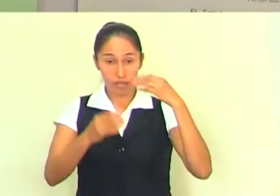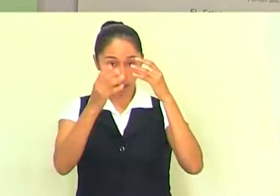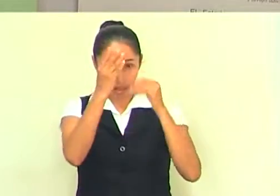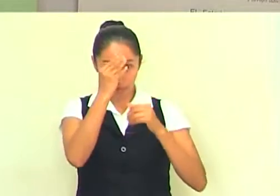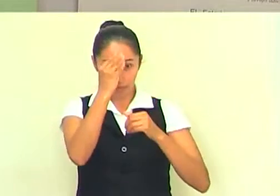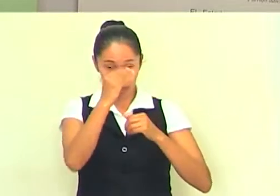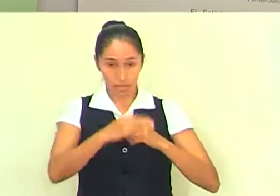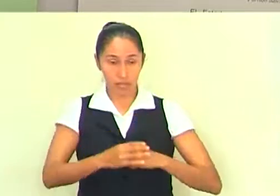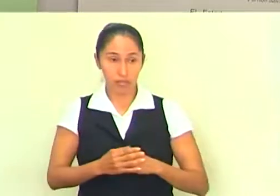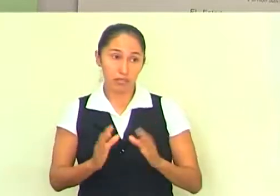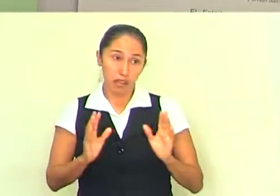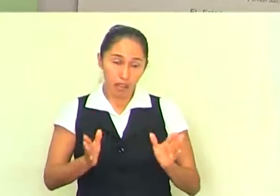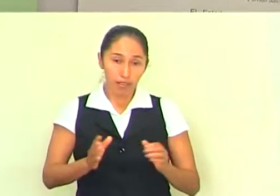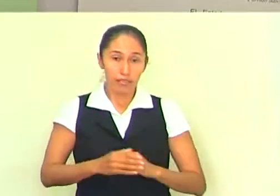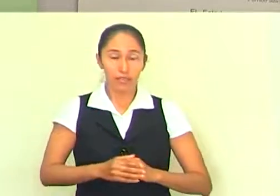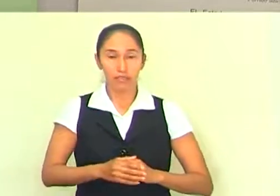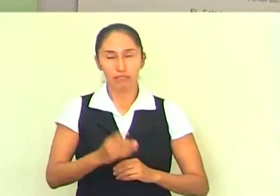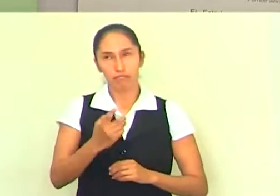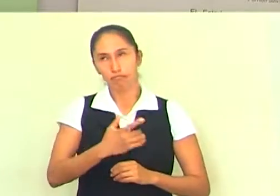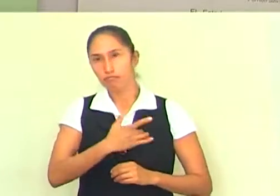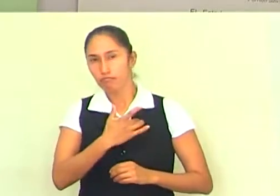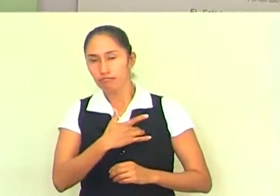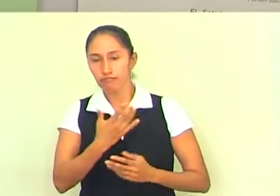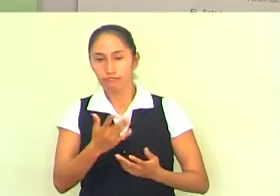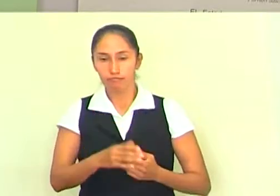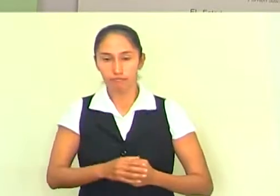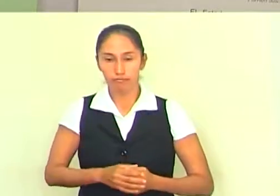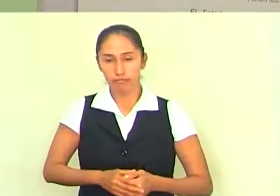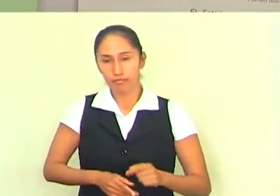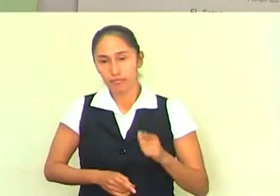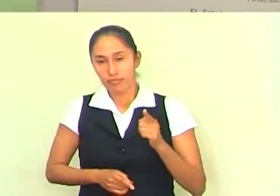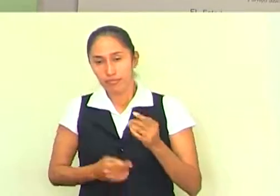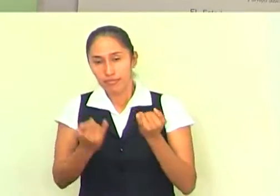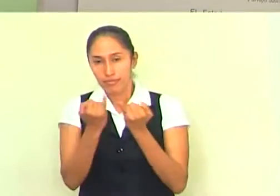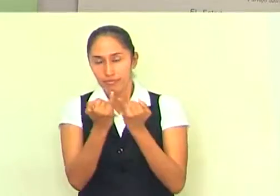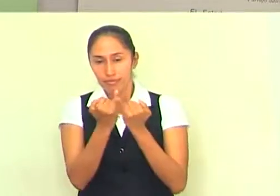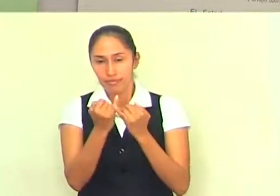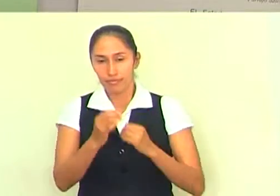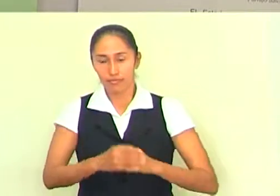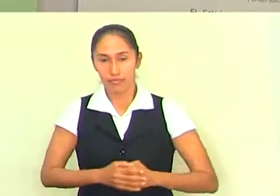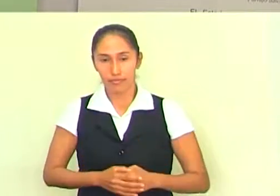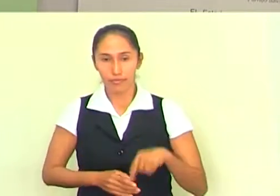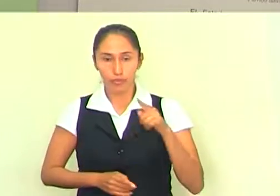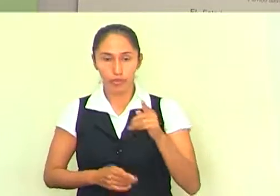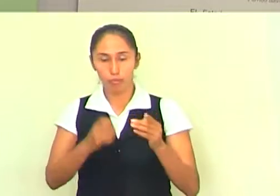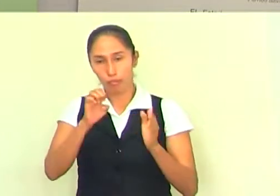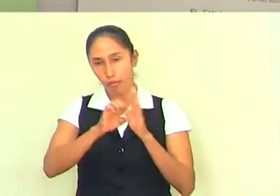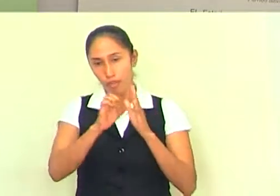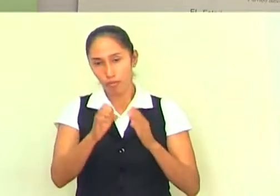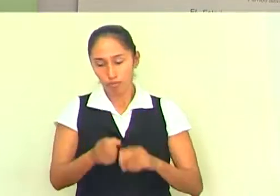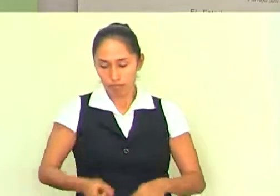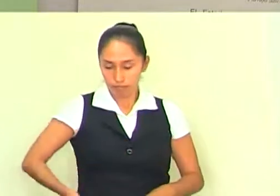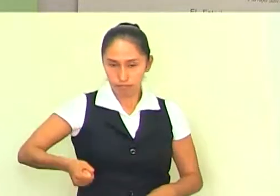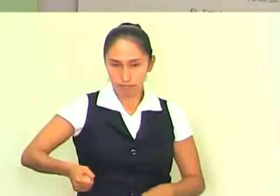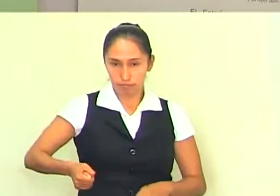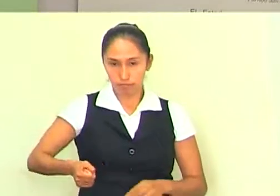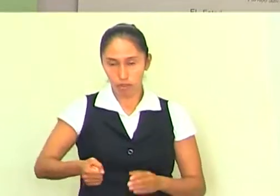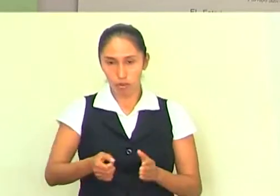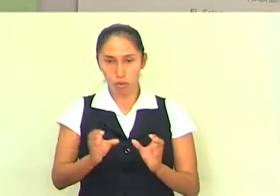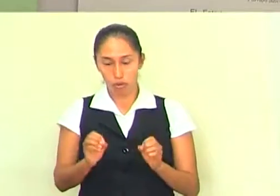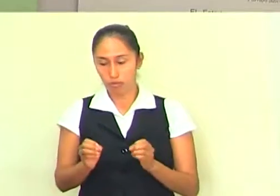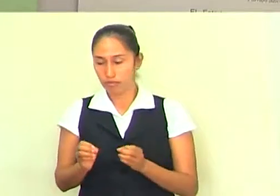así también que siempre tengas en cuenta tu portafolio de actividades que